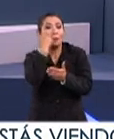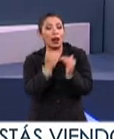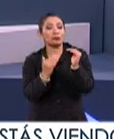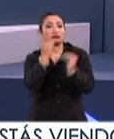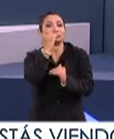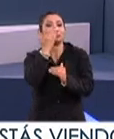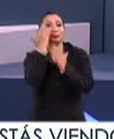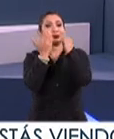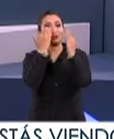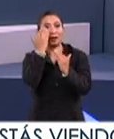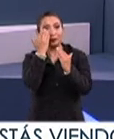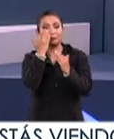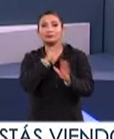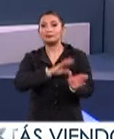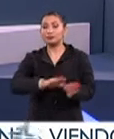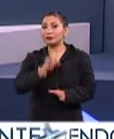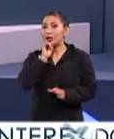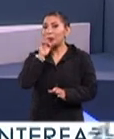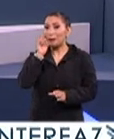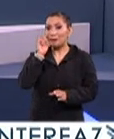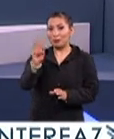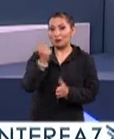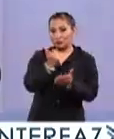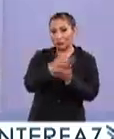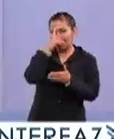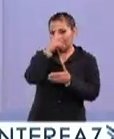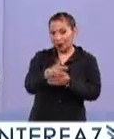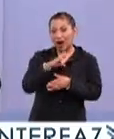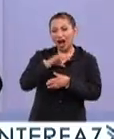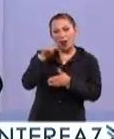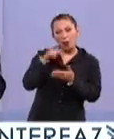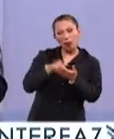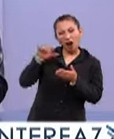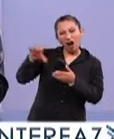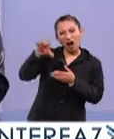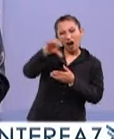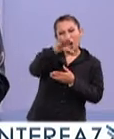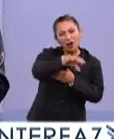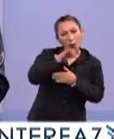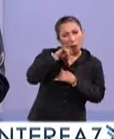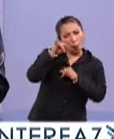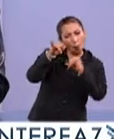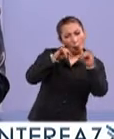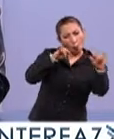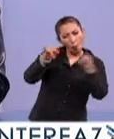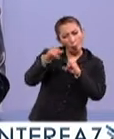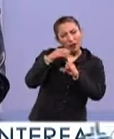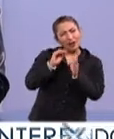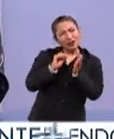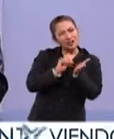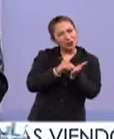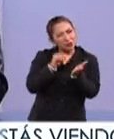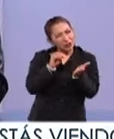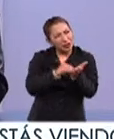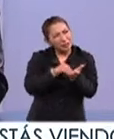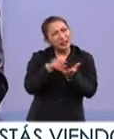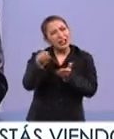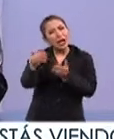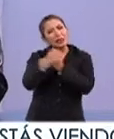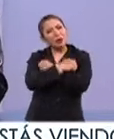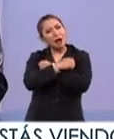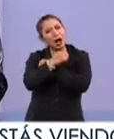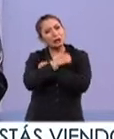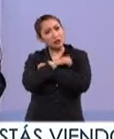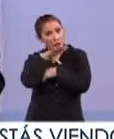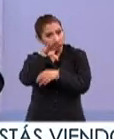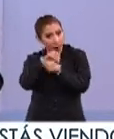educativo. Además, podemos ver que la Ciudad de México tiene zonas todavía rurales en las que pues todavía la educación